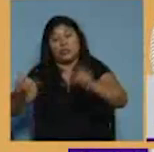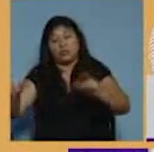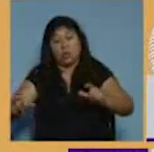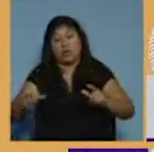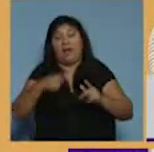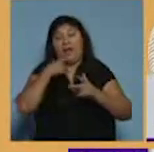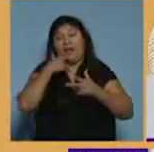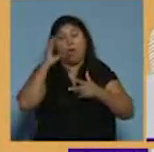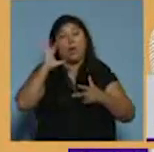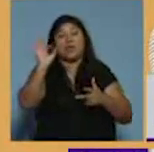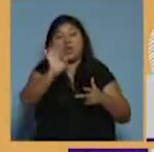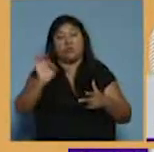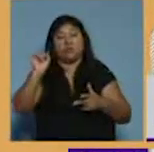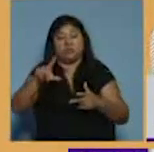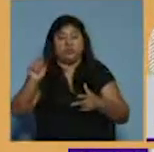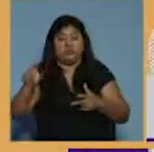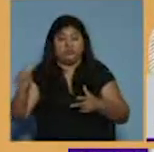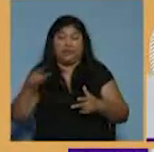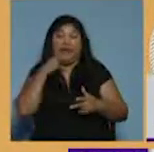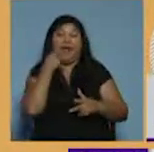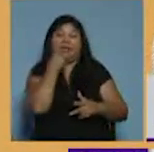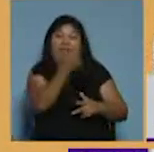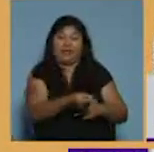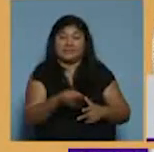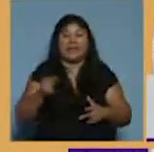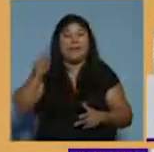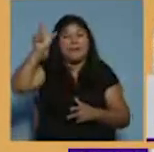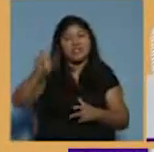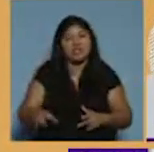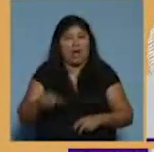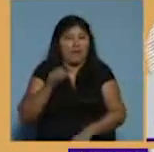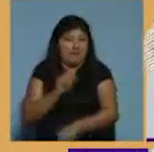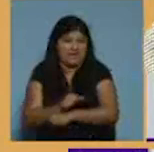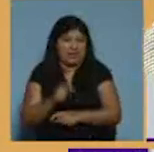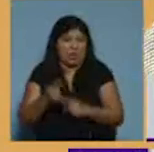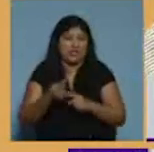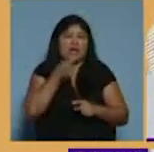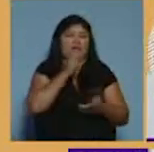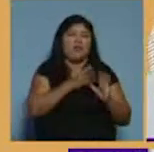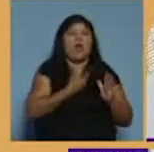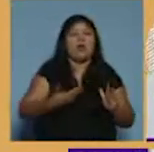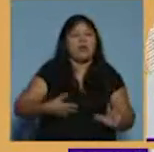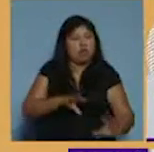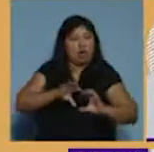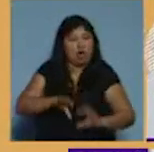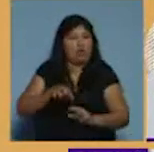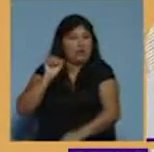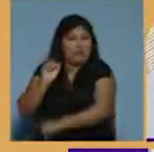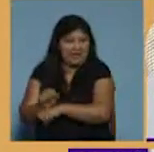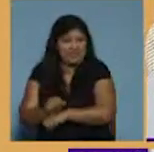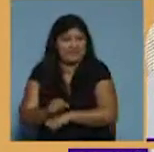de que hay una persecución política que hay una empresa política en jujuy y se aplica la ley y un tribunal